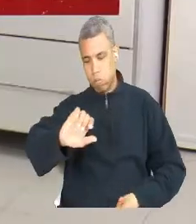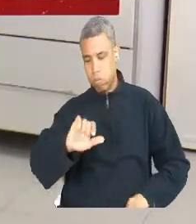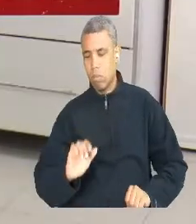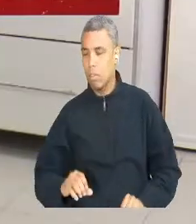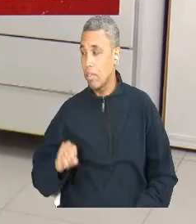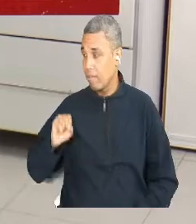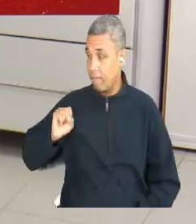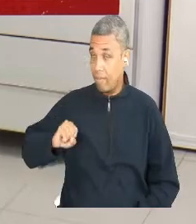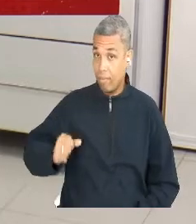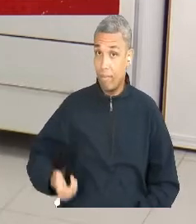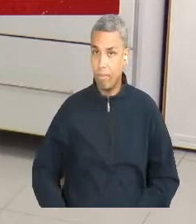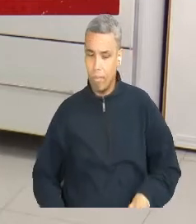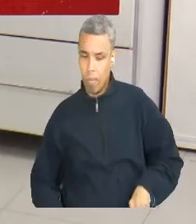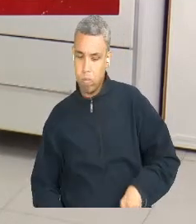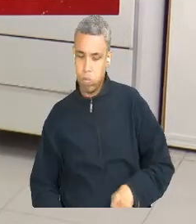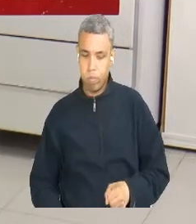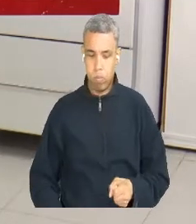que quede